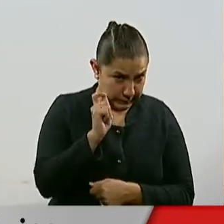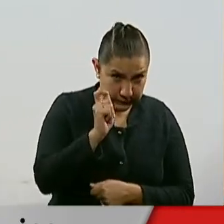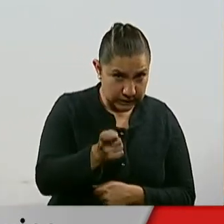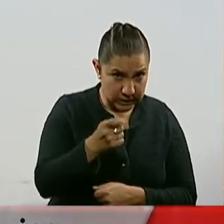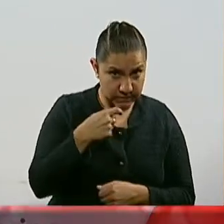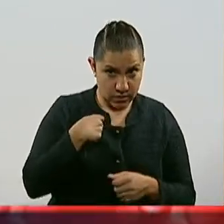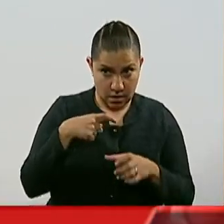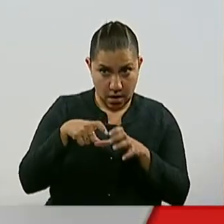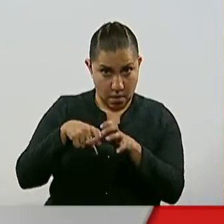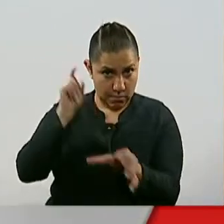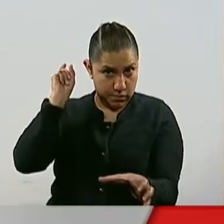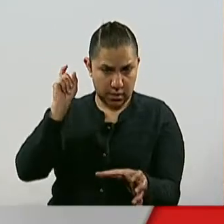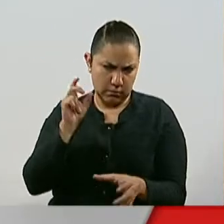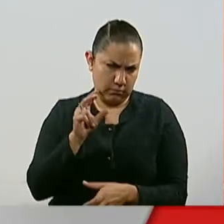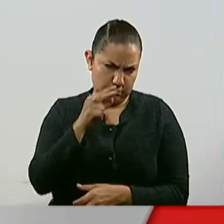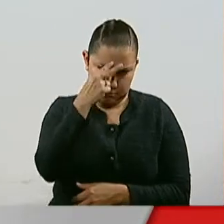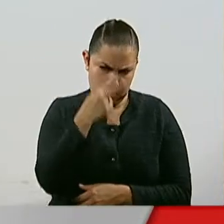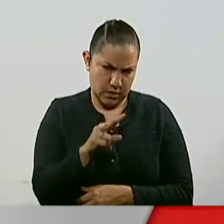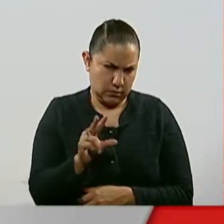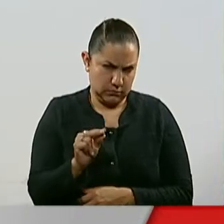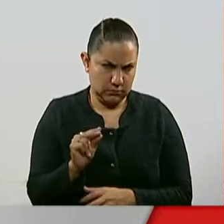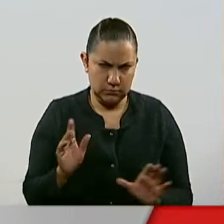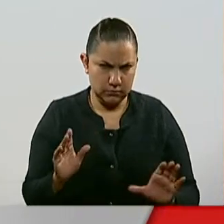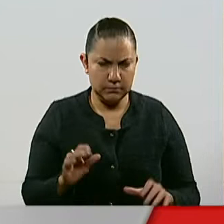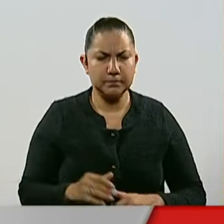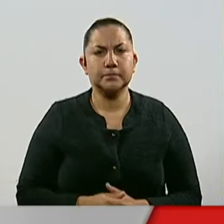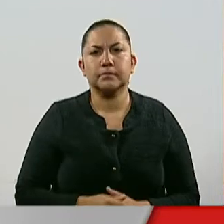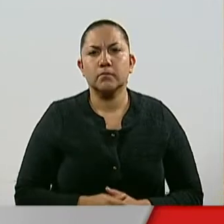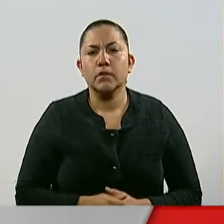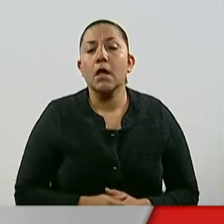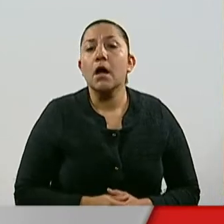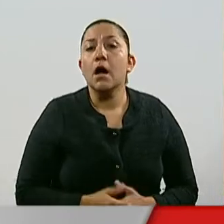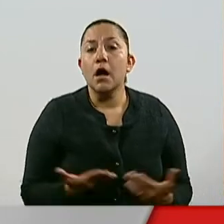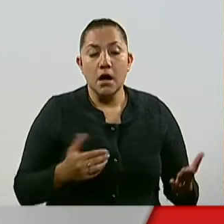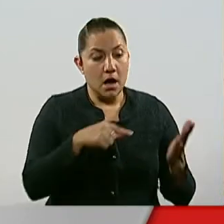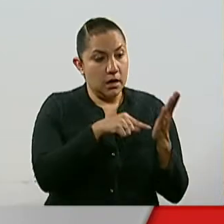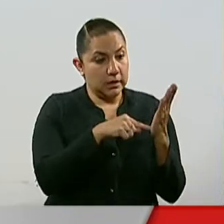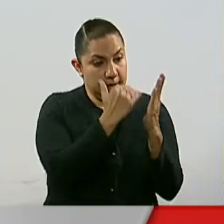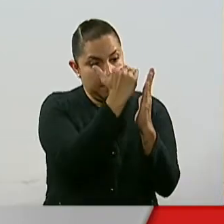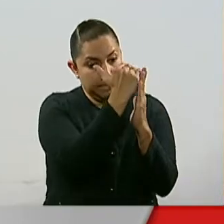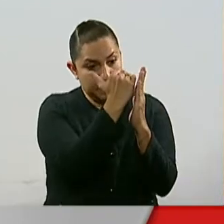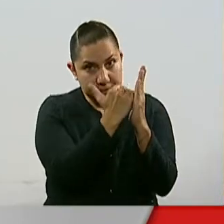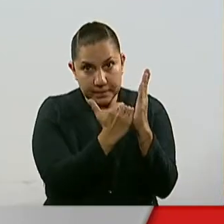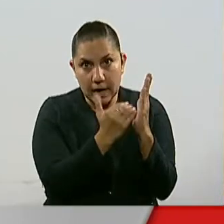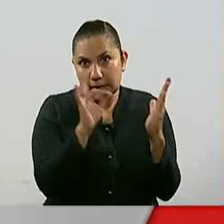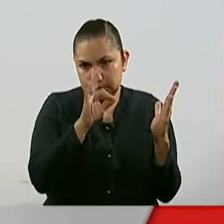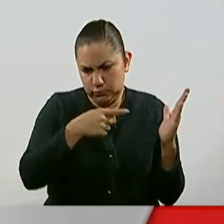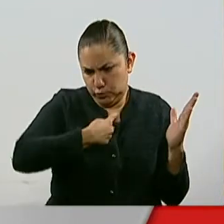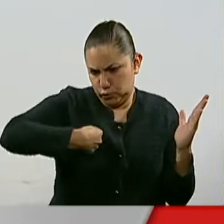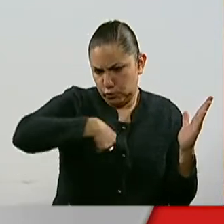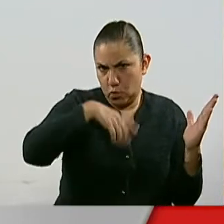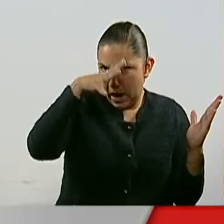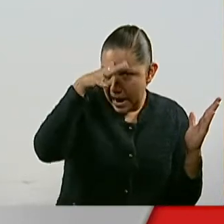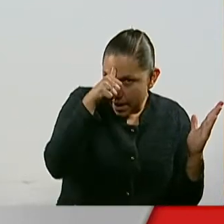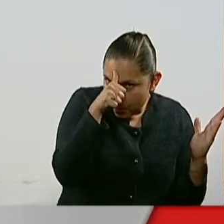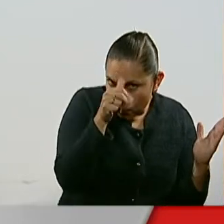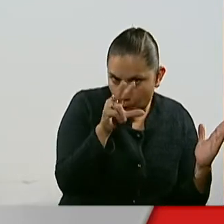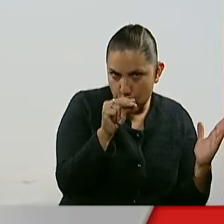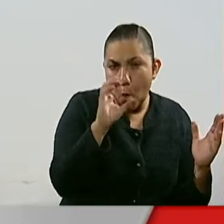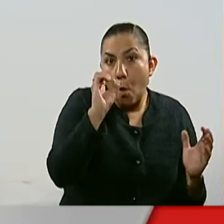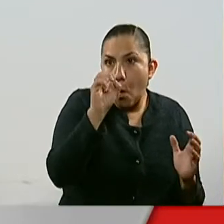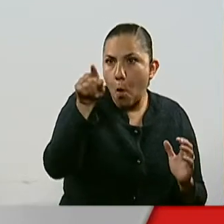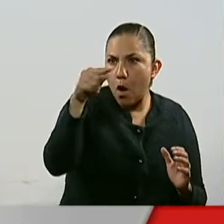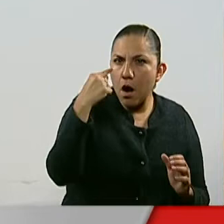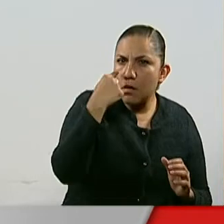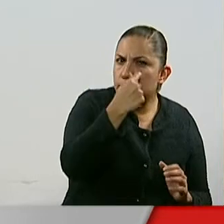y el hecho de que no estemos de acuerdo en una interpretación o que queramos disolver una diferente resolver una diferencia